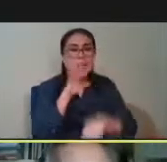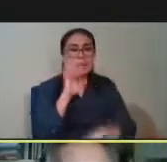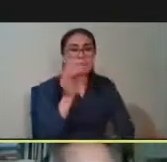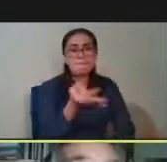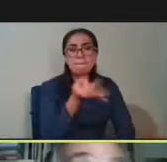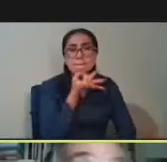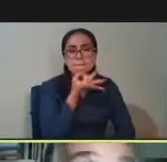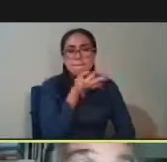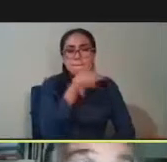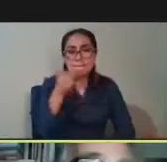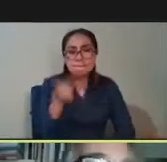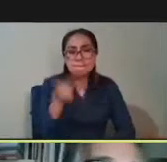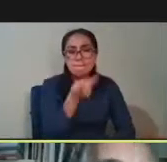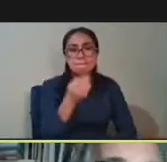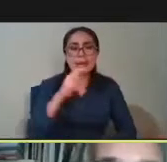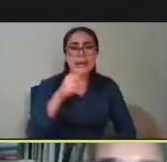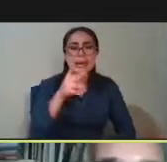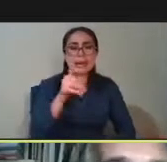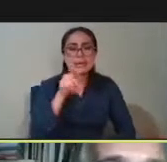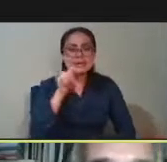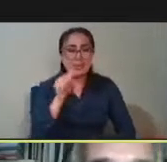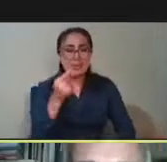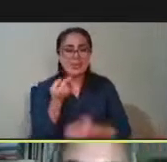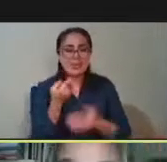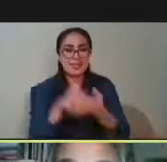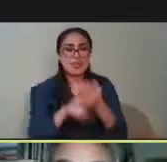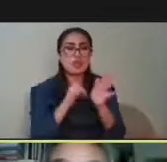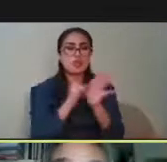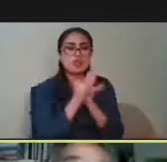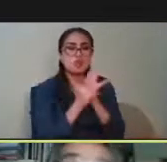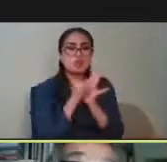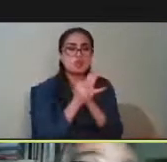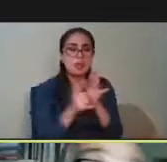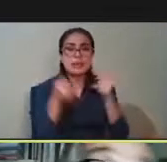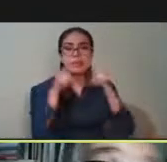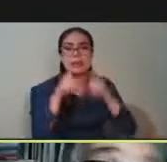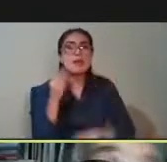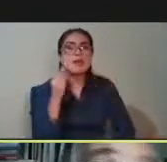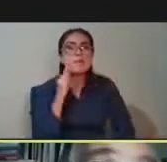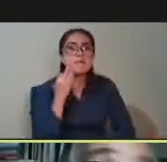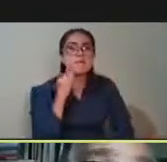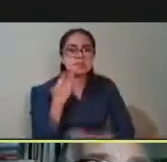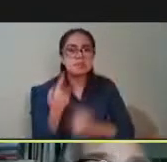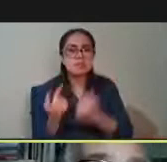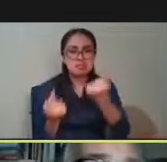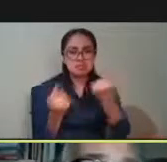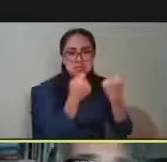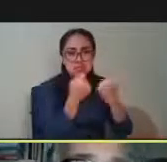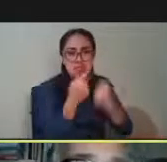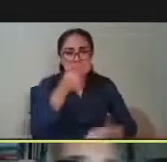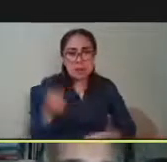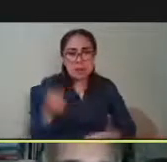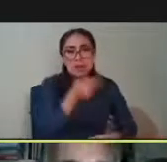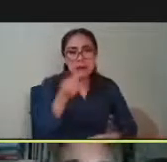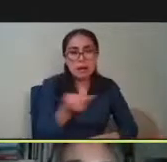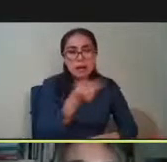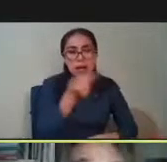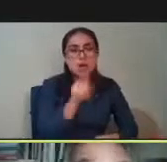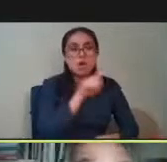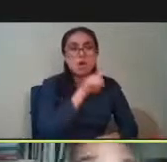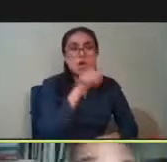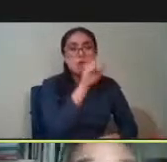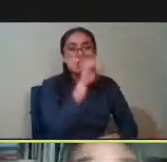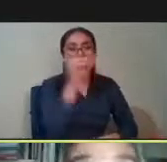lo que es el chat de YouTube y el de Facebook, ¿no? Hay muchas preguntas en el chat aquí, en el Zoom,